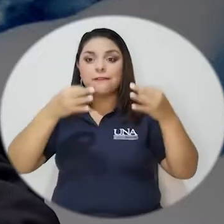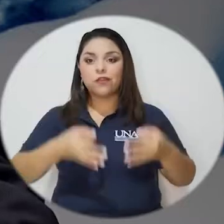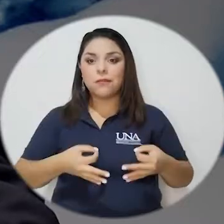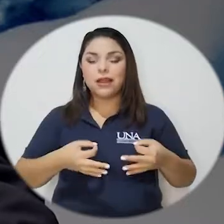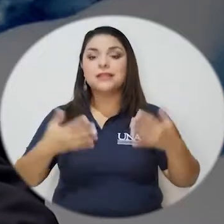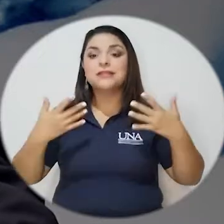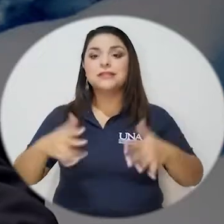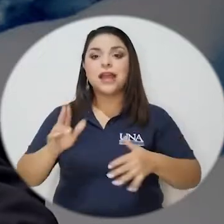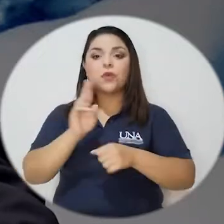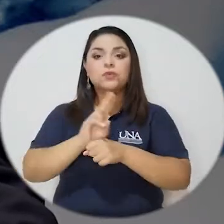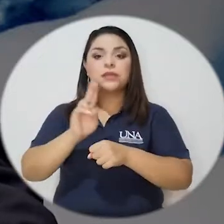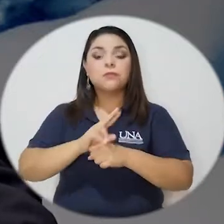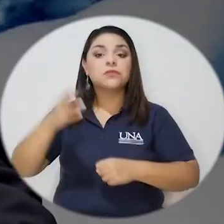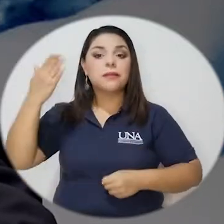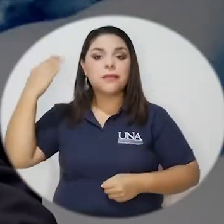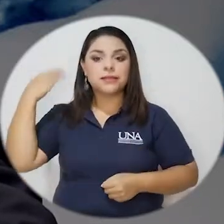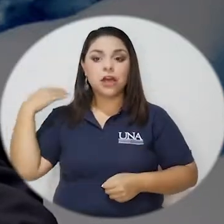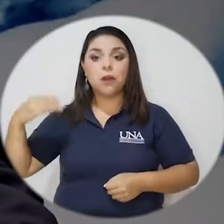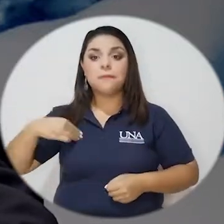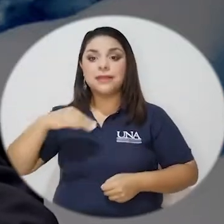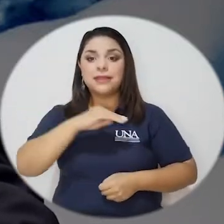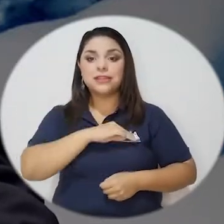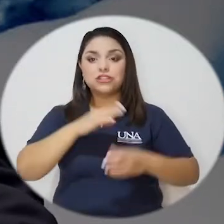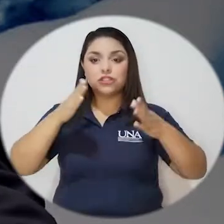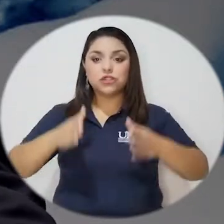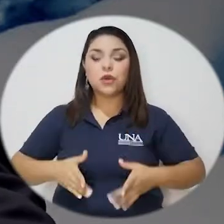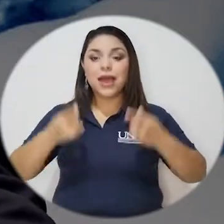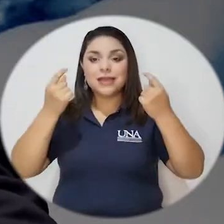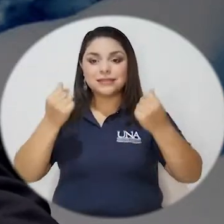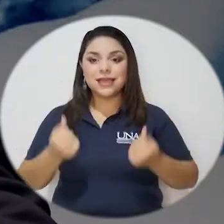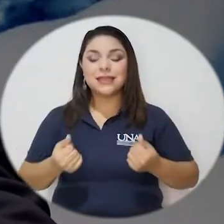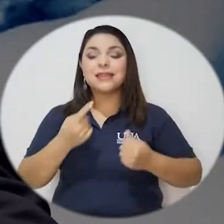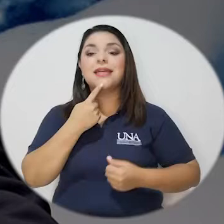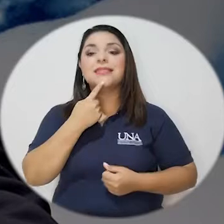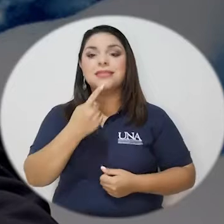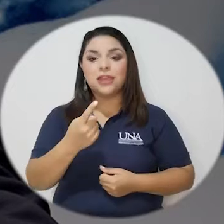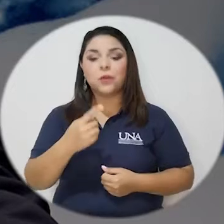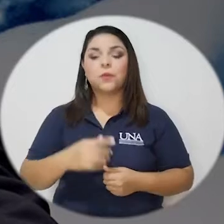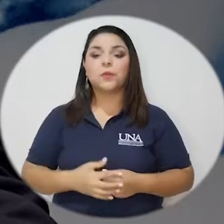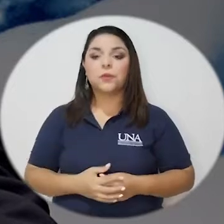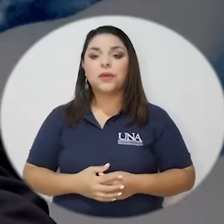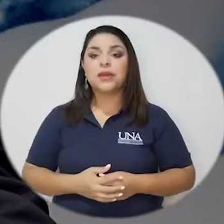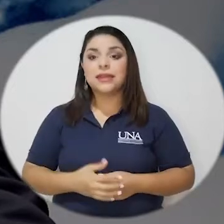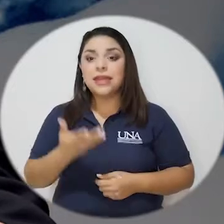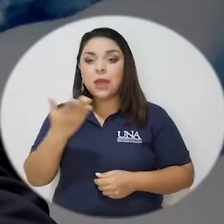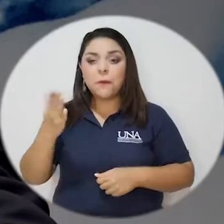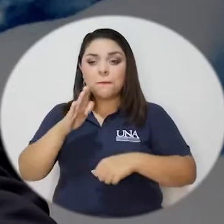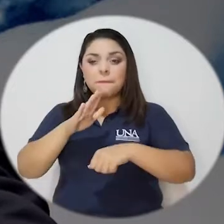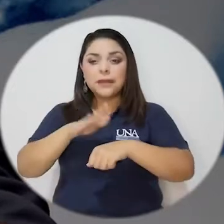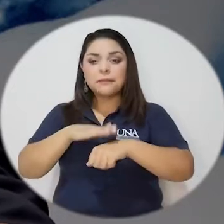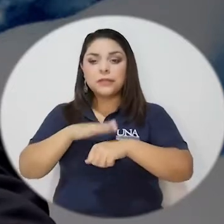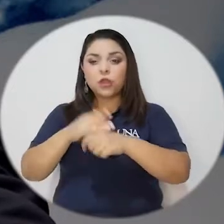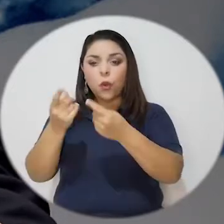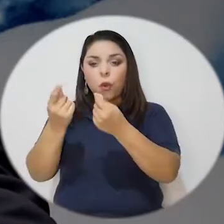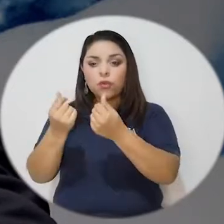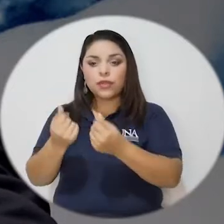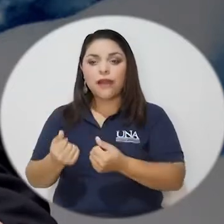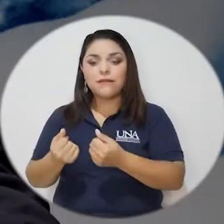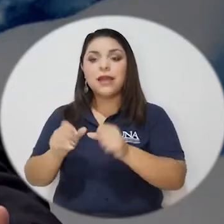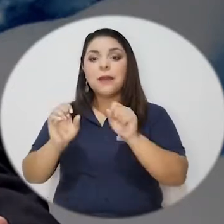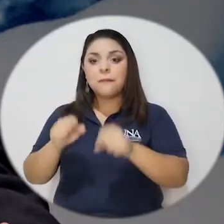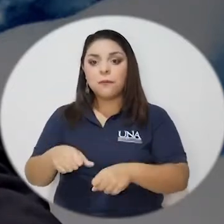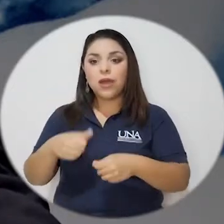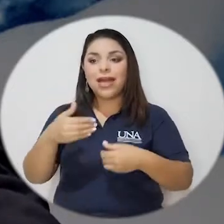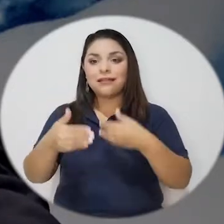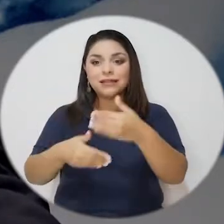usado en el pasado, lo usó el ministro de Hacienda, don Gabriel Pacheco, o sea, de que si uno hace un truquito contable de que permita aceleración, depreciación acelerada